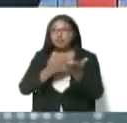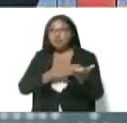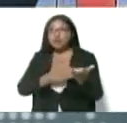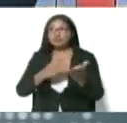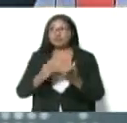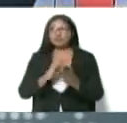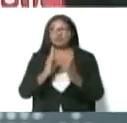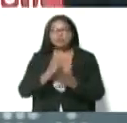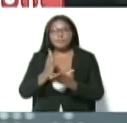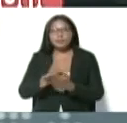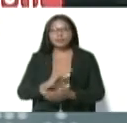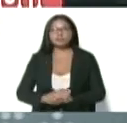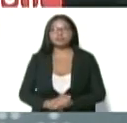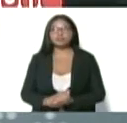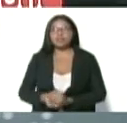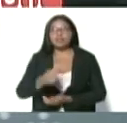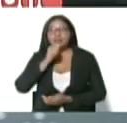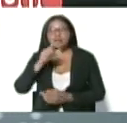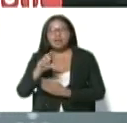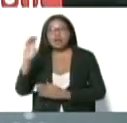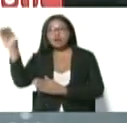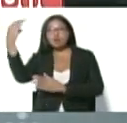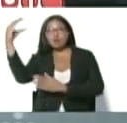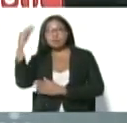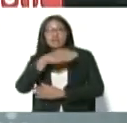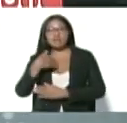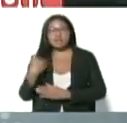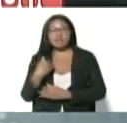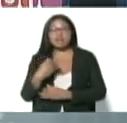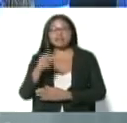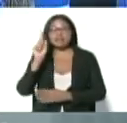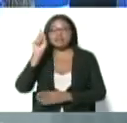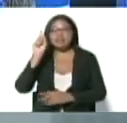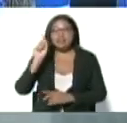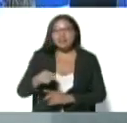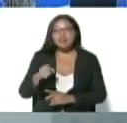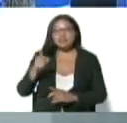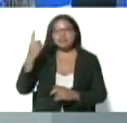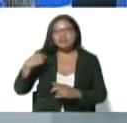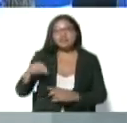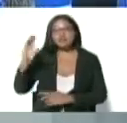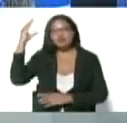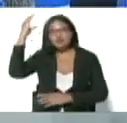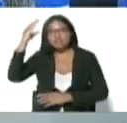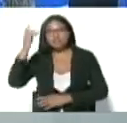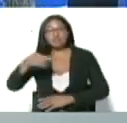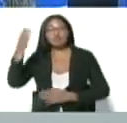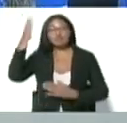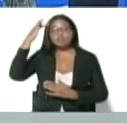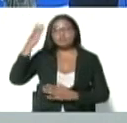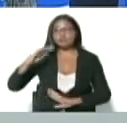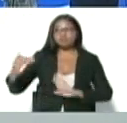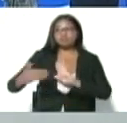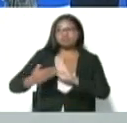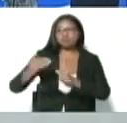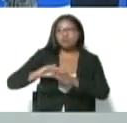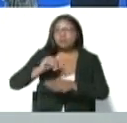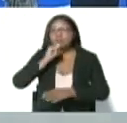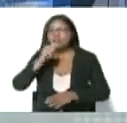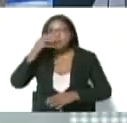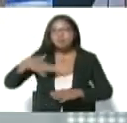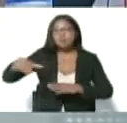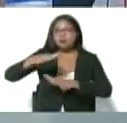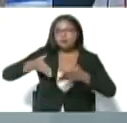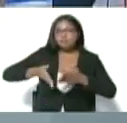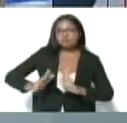a quienes en colombia tengan un poco de sensatez y sepan que se están metiendo con el pueblo que vio